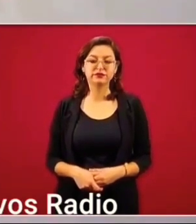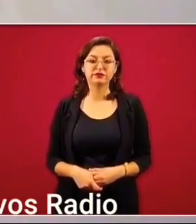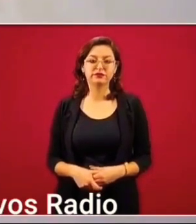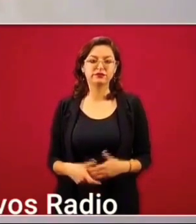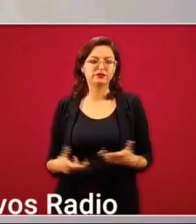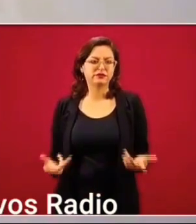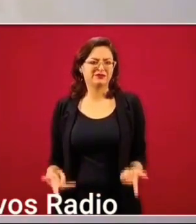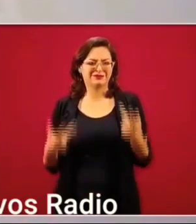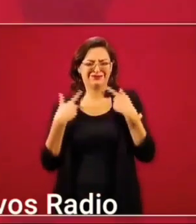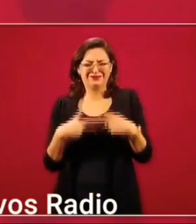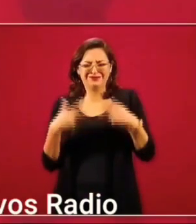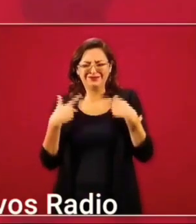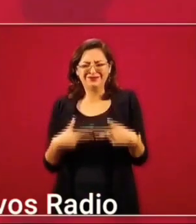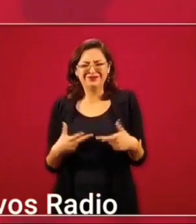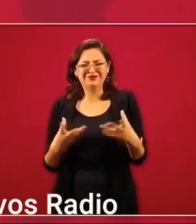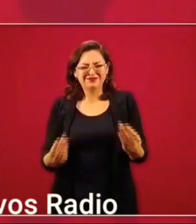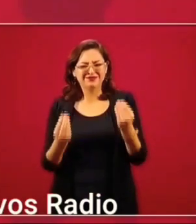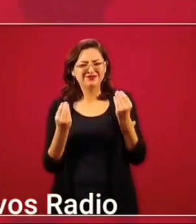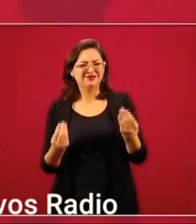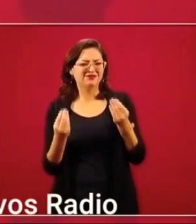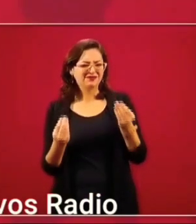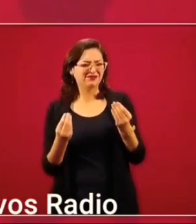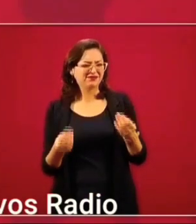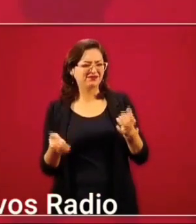tanto personal